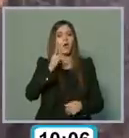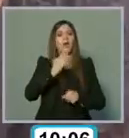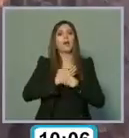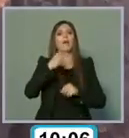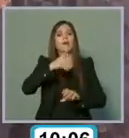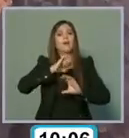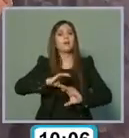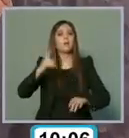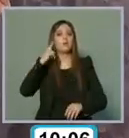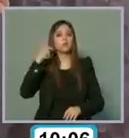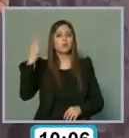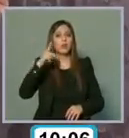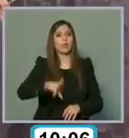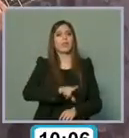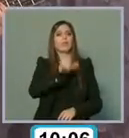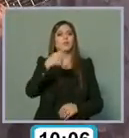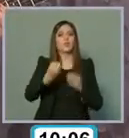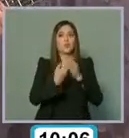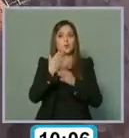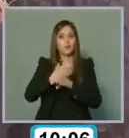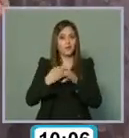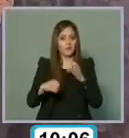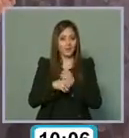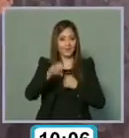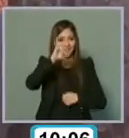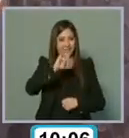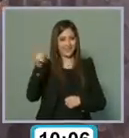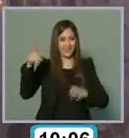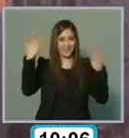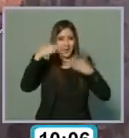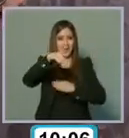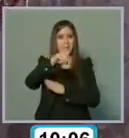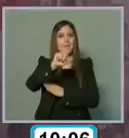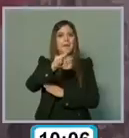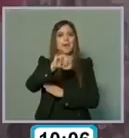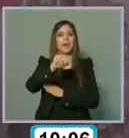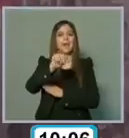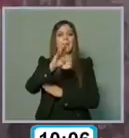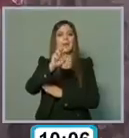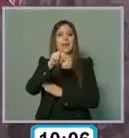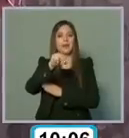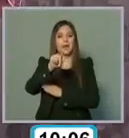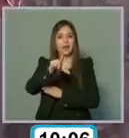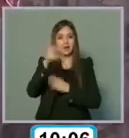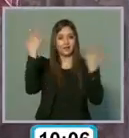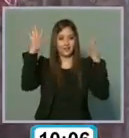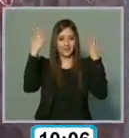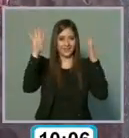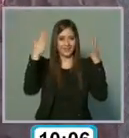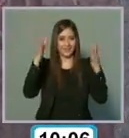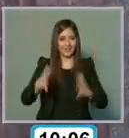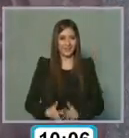platicamos sobre lo nuevo que traes, ¿vale? Perfecto. El aplauso es para María Bernal, venga.